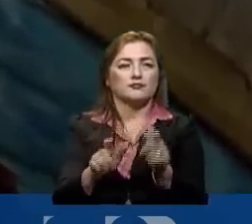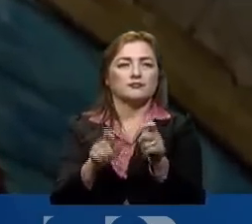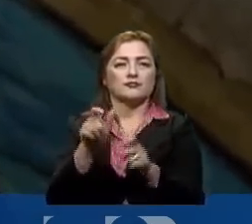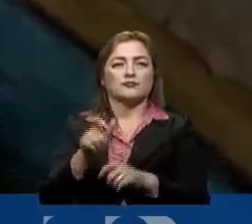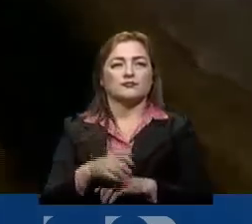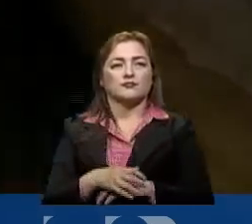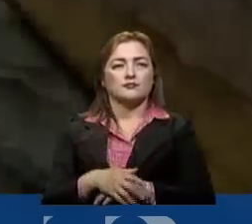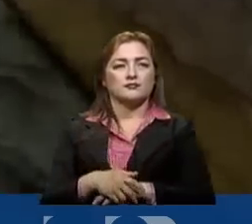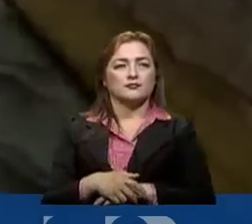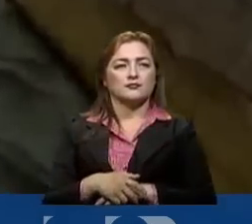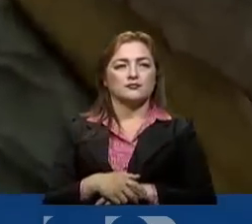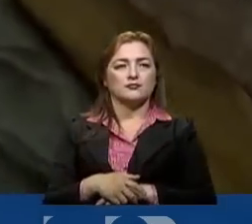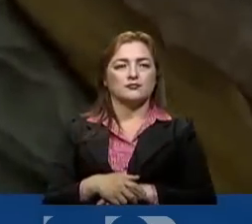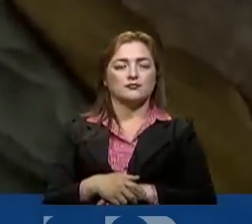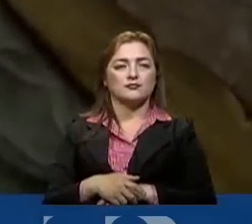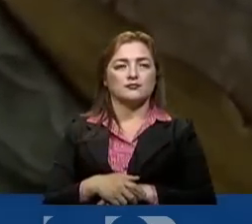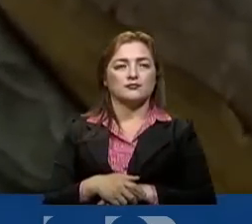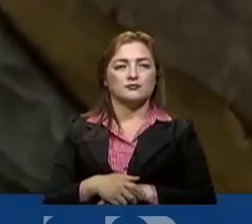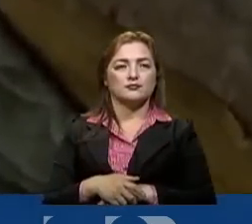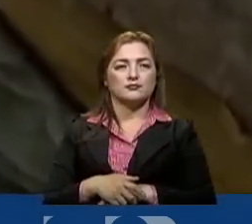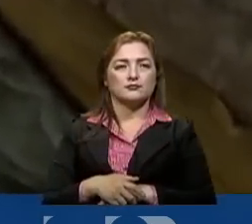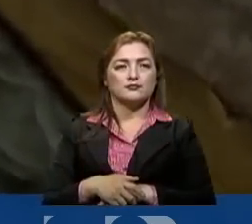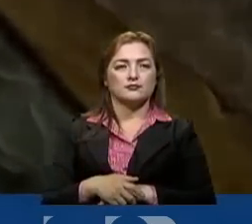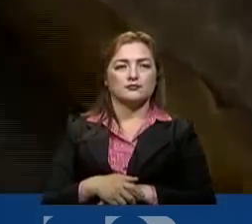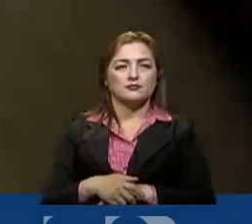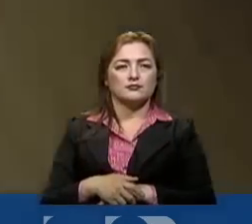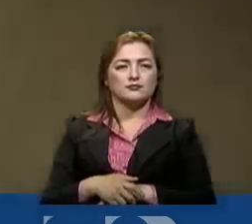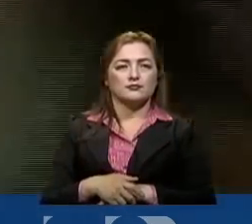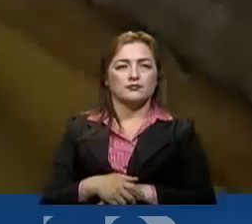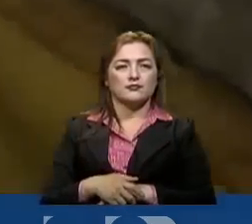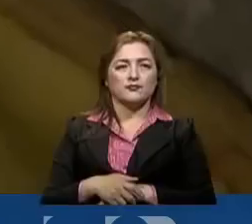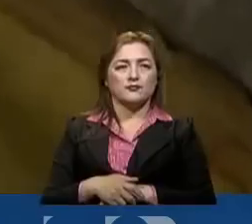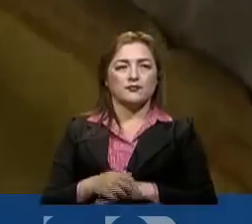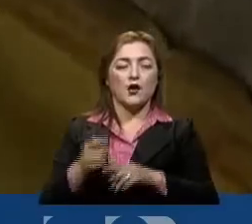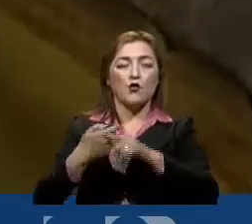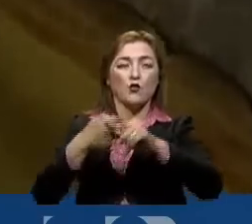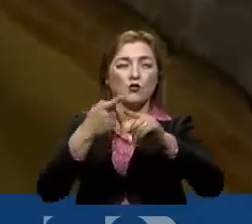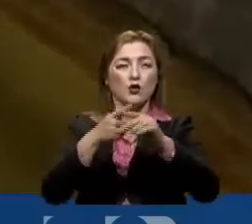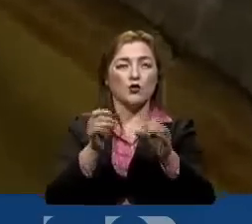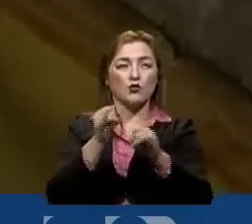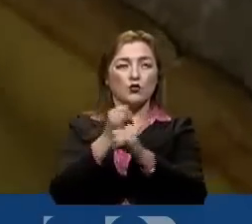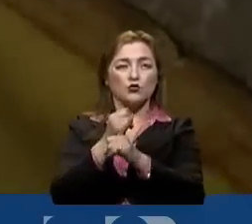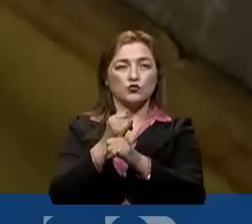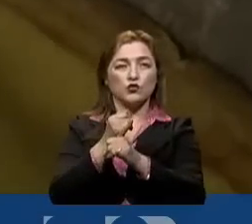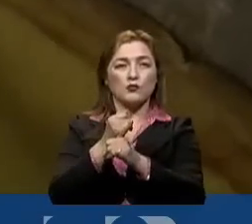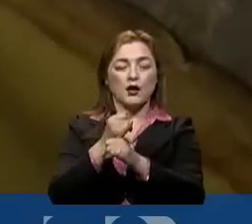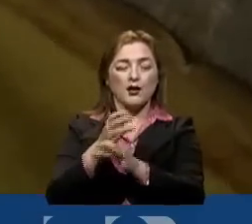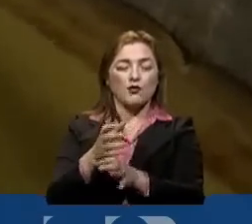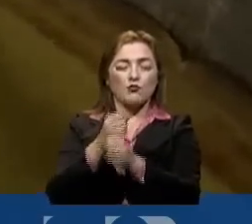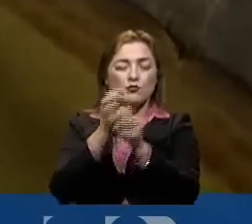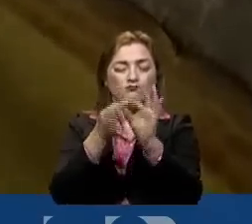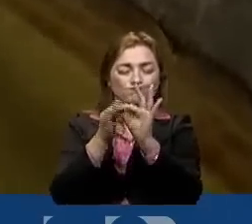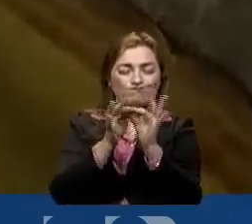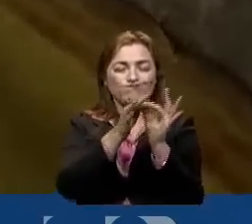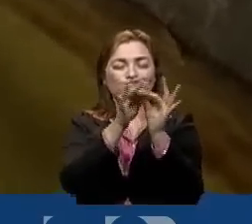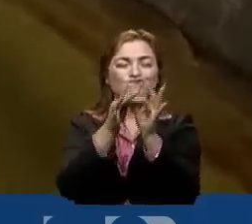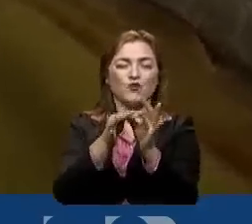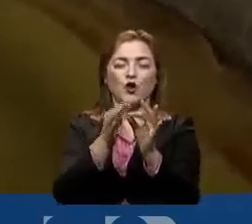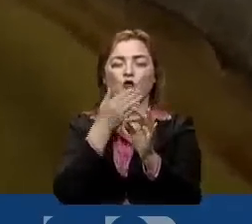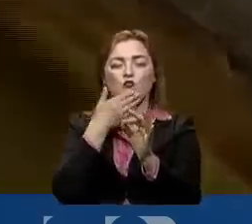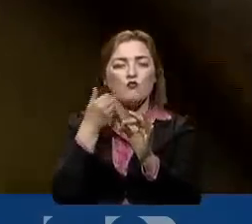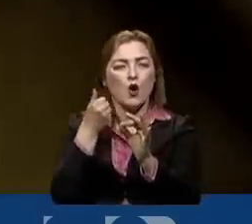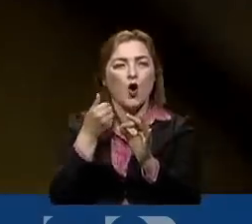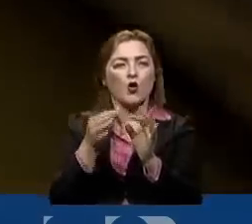el trabajo de desalojar, pero también hace falta la intervención de otras instituciones para en verdad recuperar como tal ya